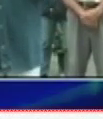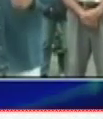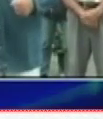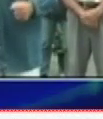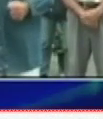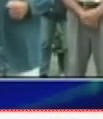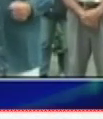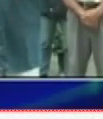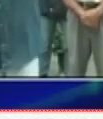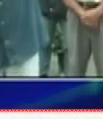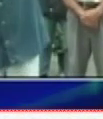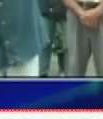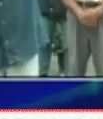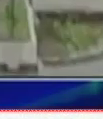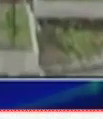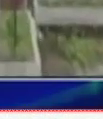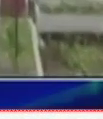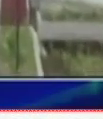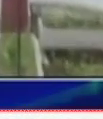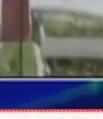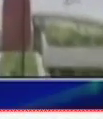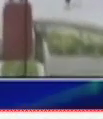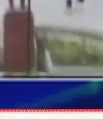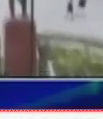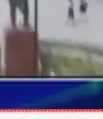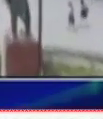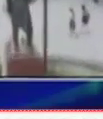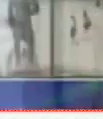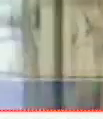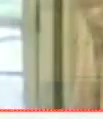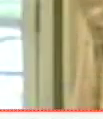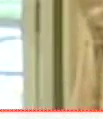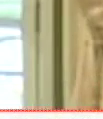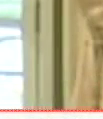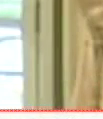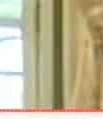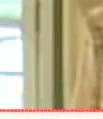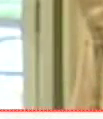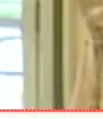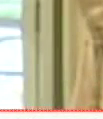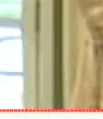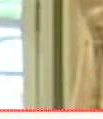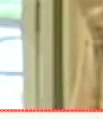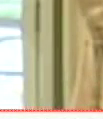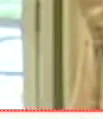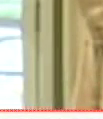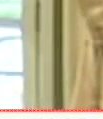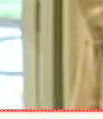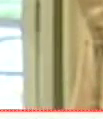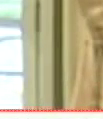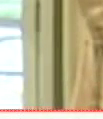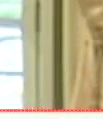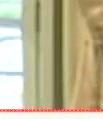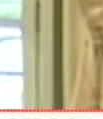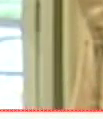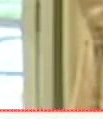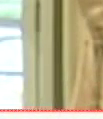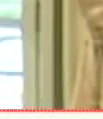trabajo. Muchísimas gracias, presidente. ¡Que viva la patria! ¡Viva! ¡Que viva Mérida